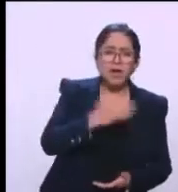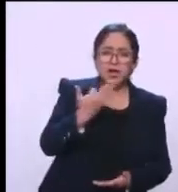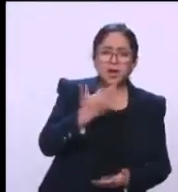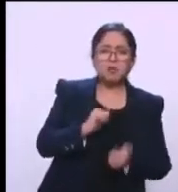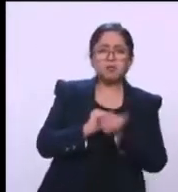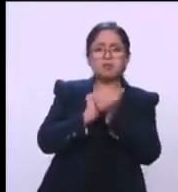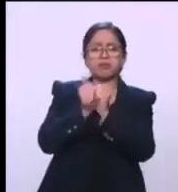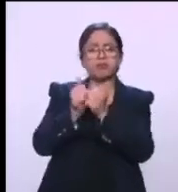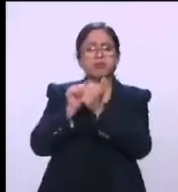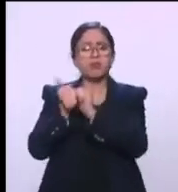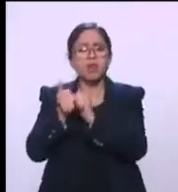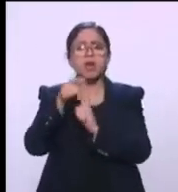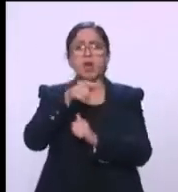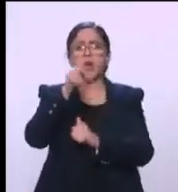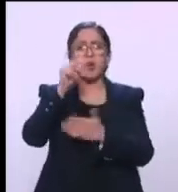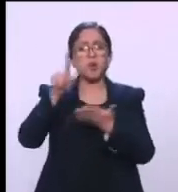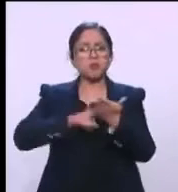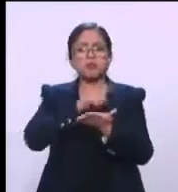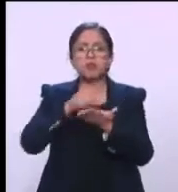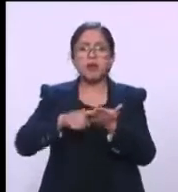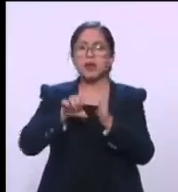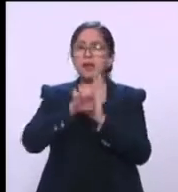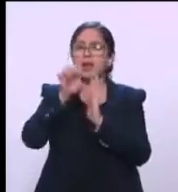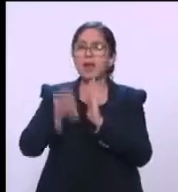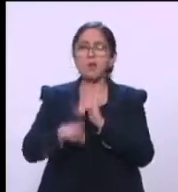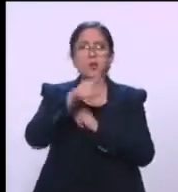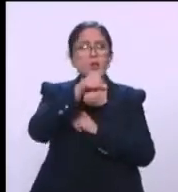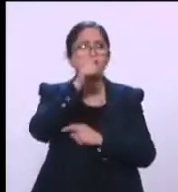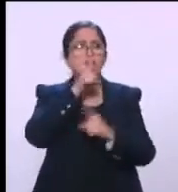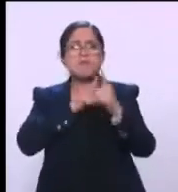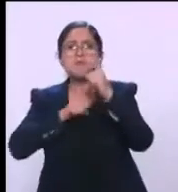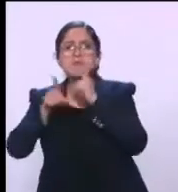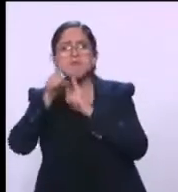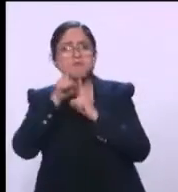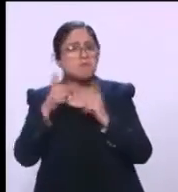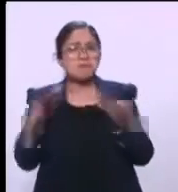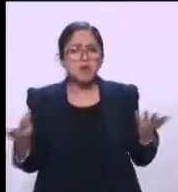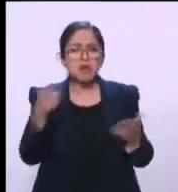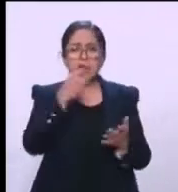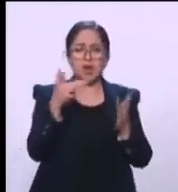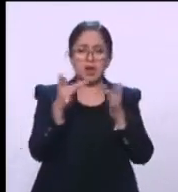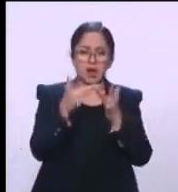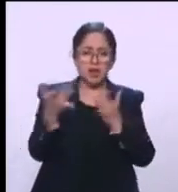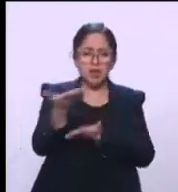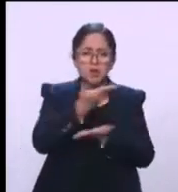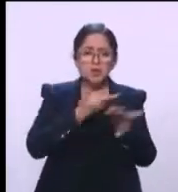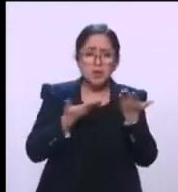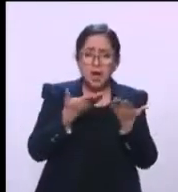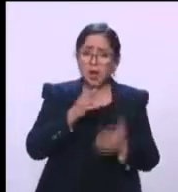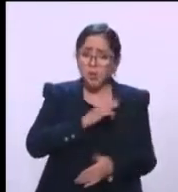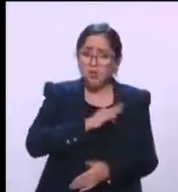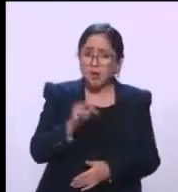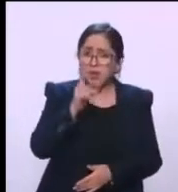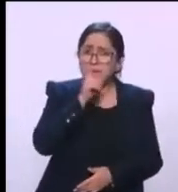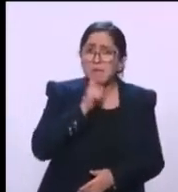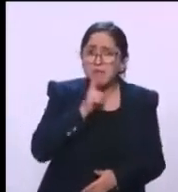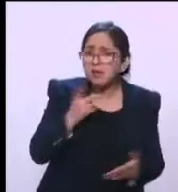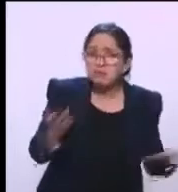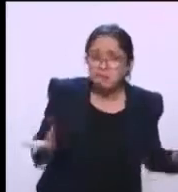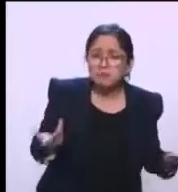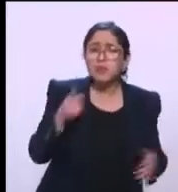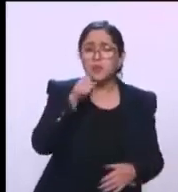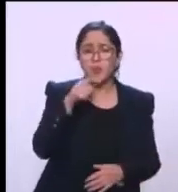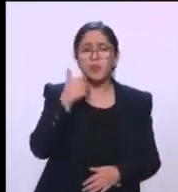moral. Ya no es censurable mentir. Entonces se vale mentir en las redes sociales. Yo creo que si de verdad se